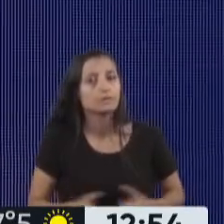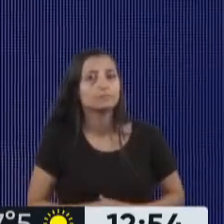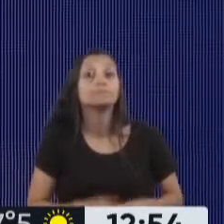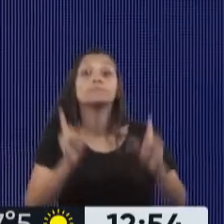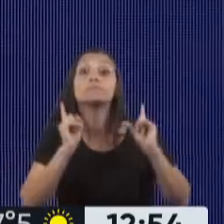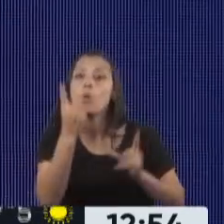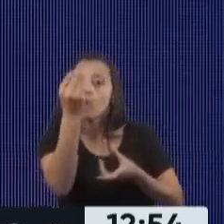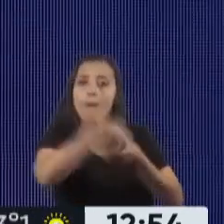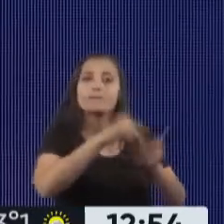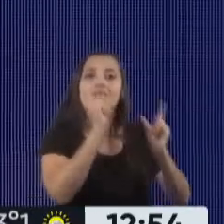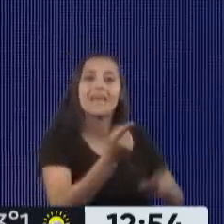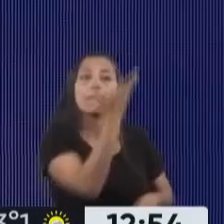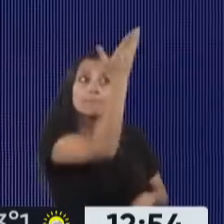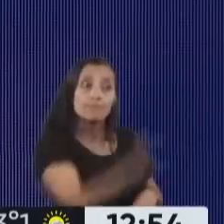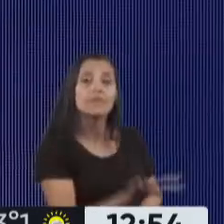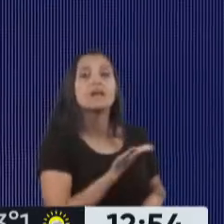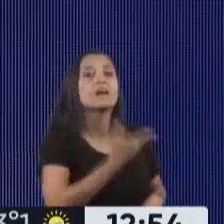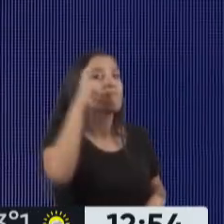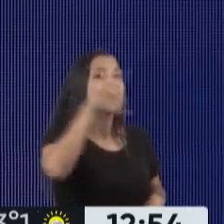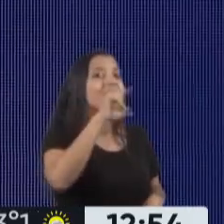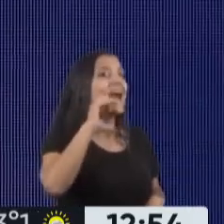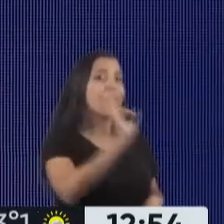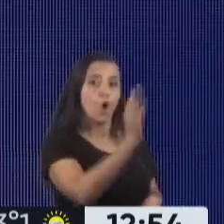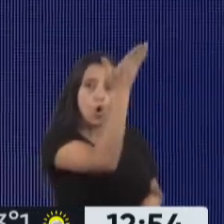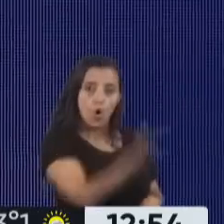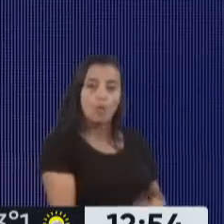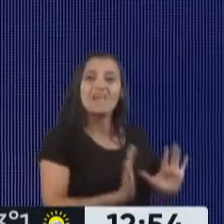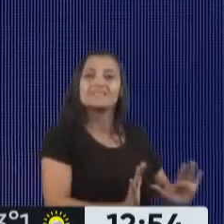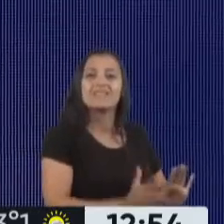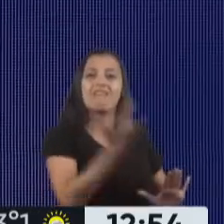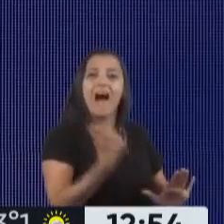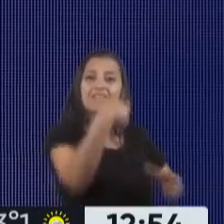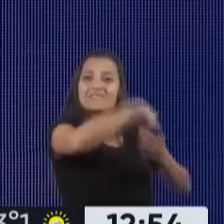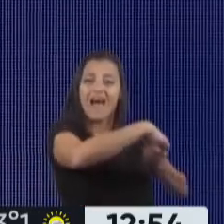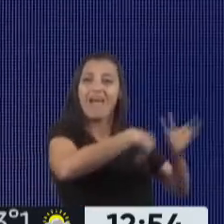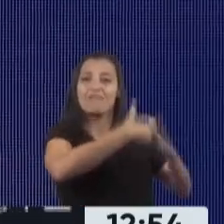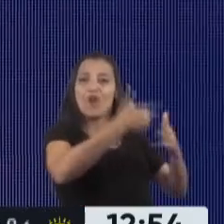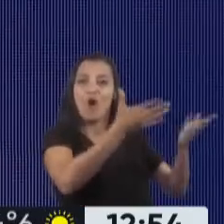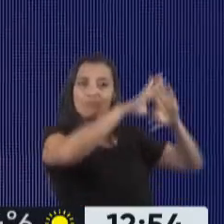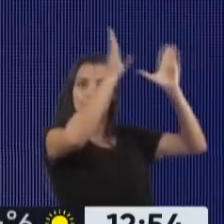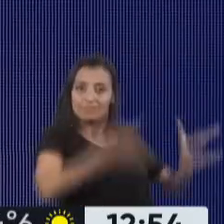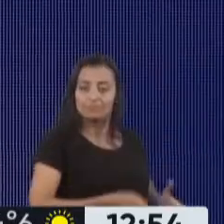y el doctor Ferraro, Guillermo Ferraro, que estaba en infraestructura,